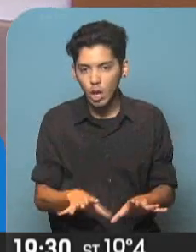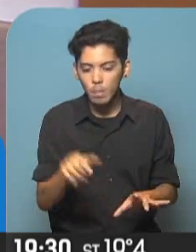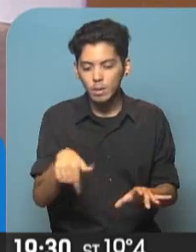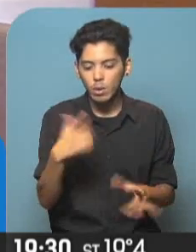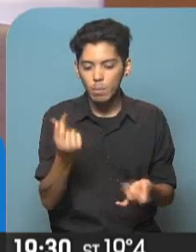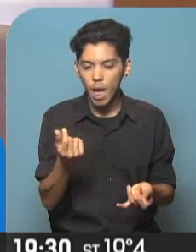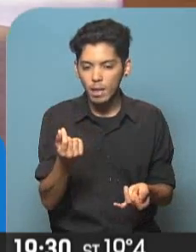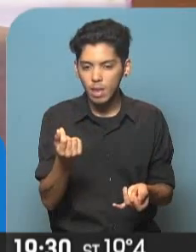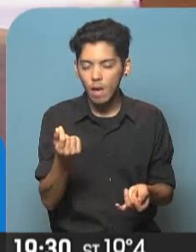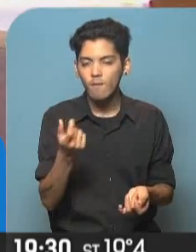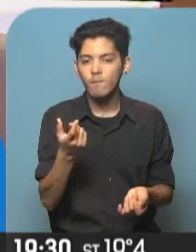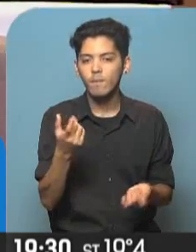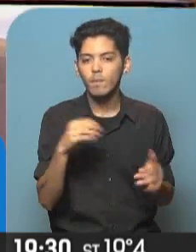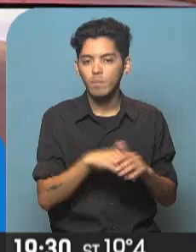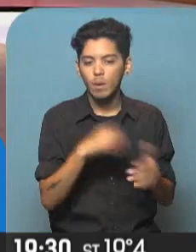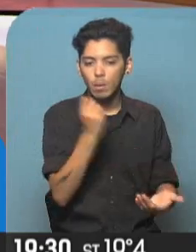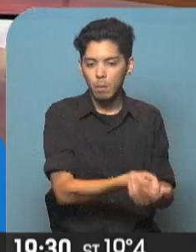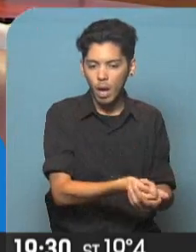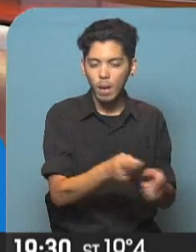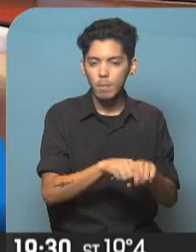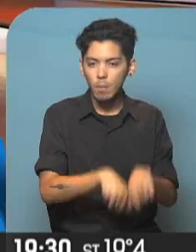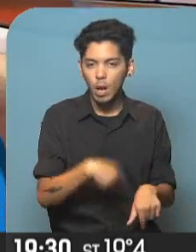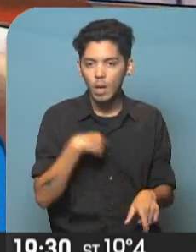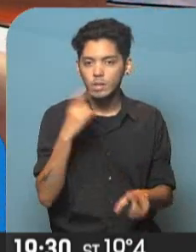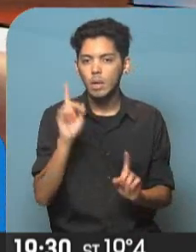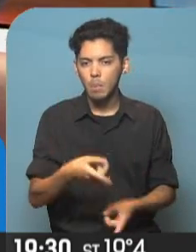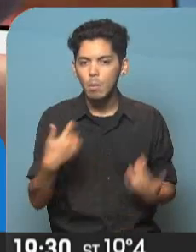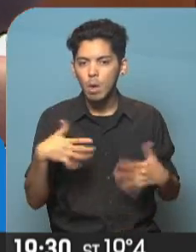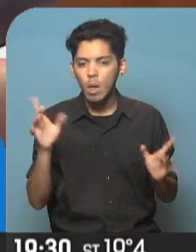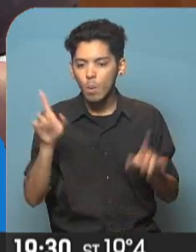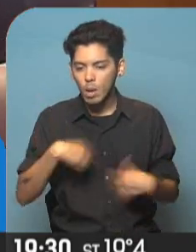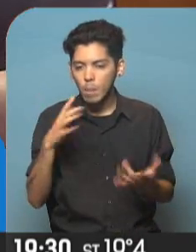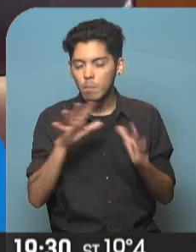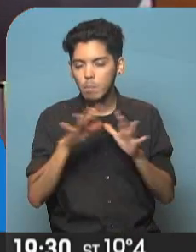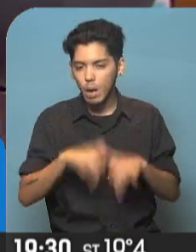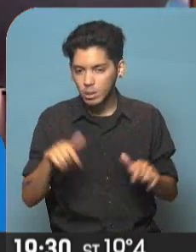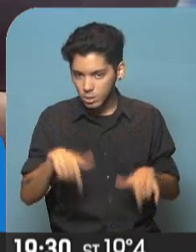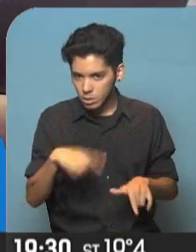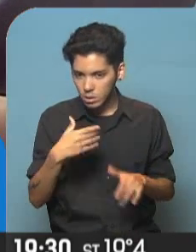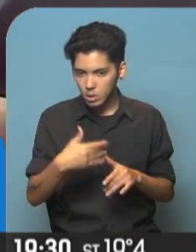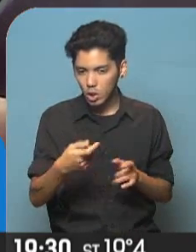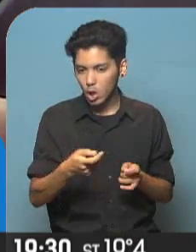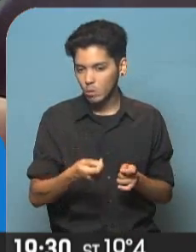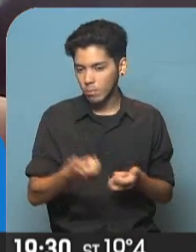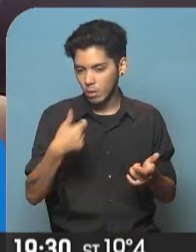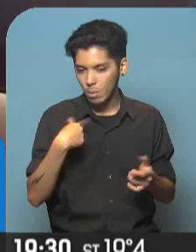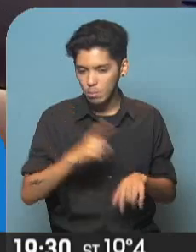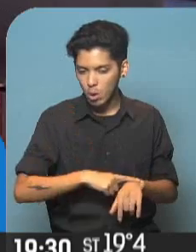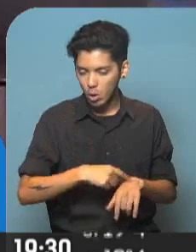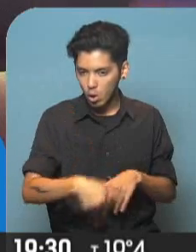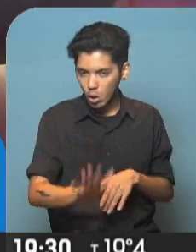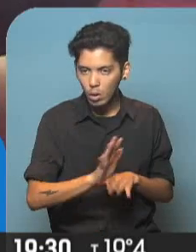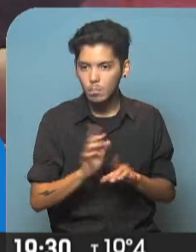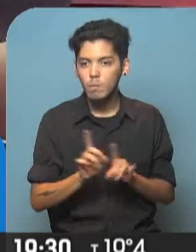financiamiento y eso termina afectar ahora creo que con estas medidas puede traer cierta calma en el corto plazo el dólar había arrancado la semana anterior a poco más de